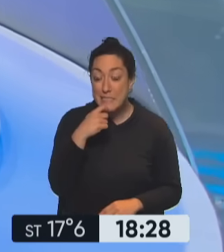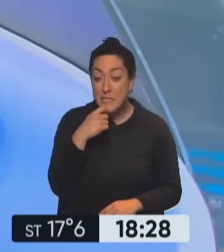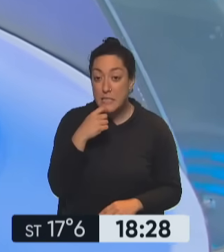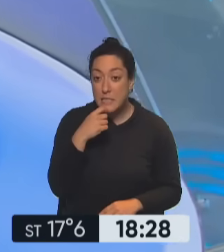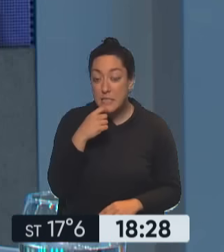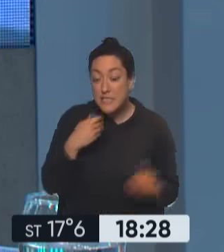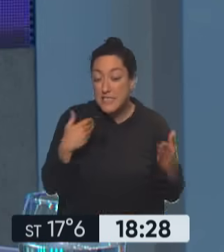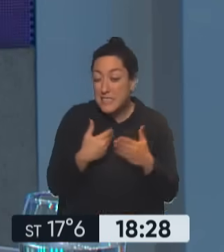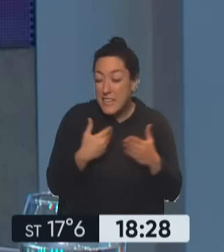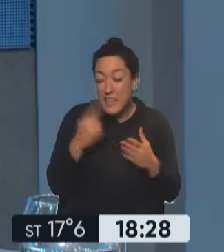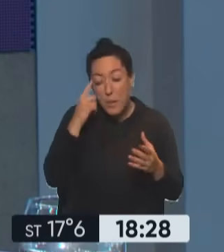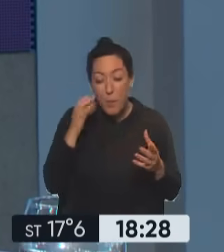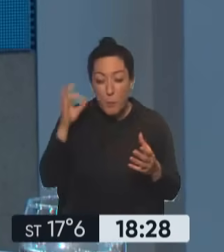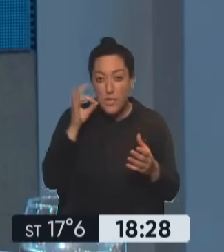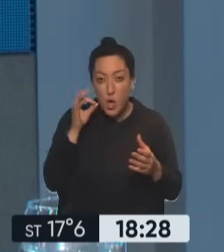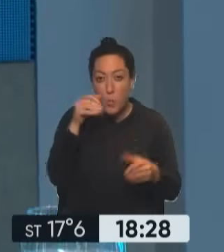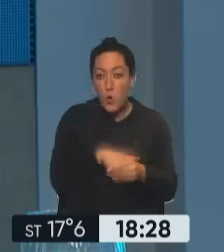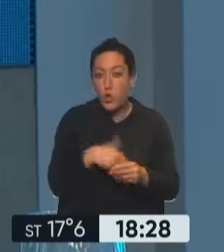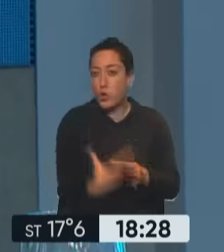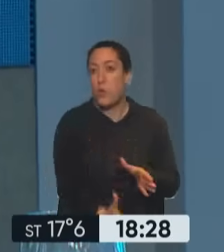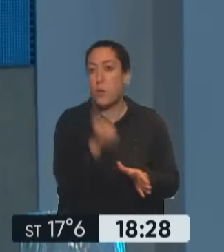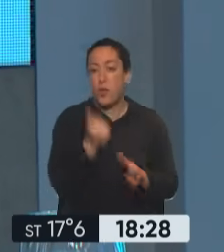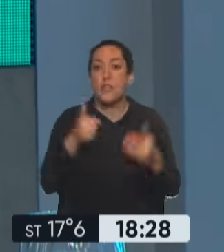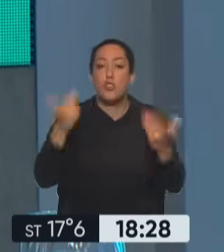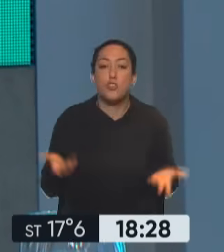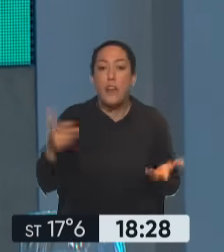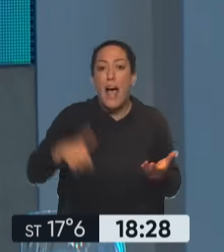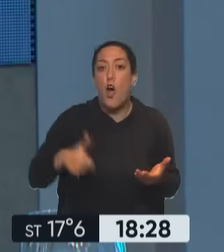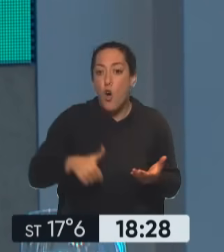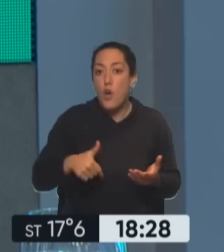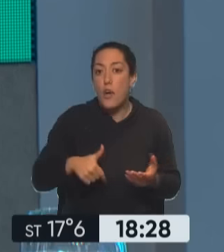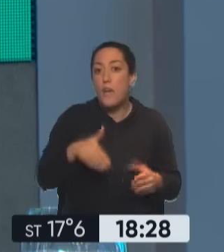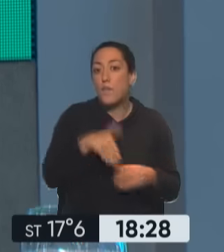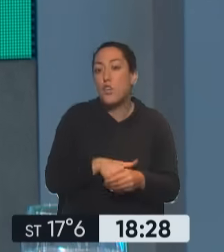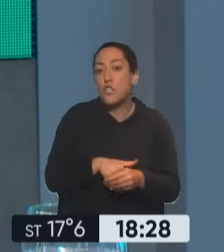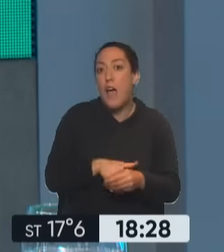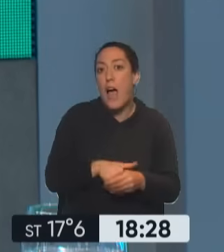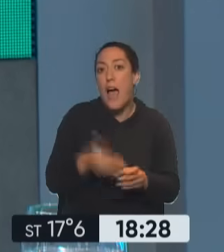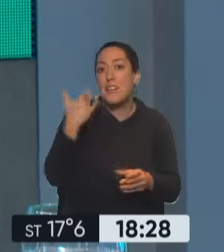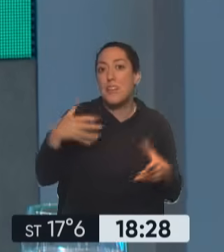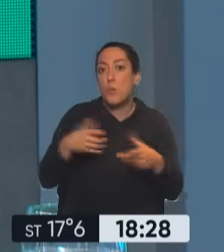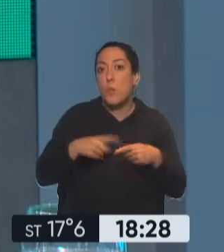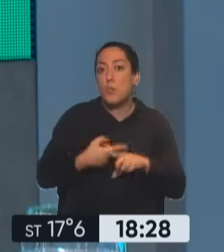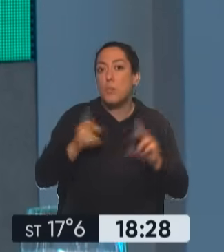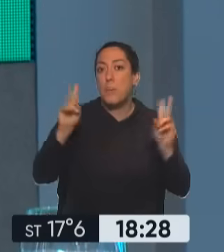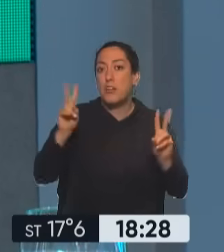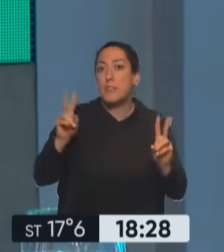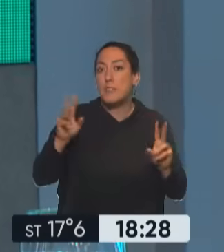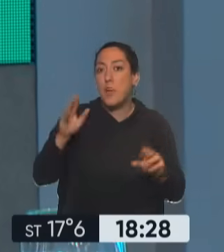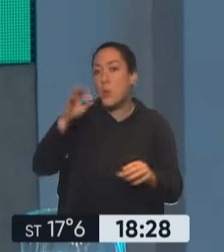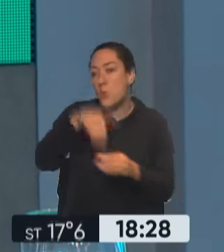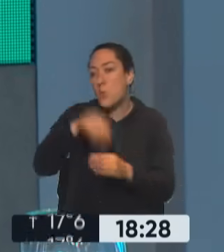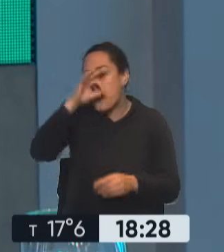cercano. Sí. Lo que va a tener que buscar ahora es un voto que nunca lo votó. al peronismo, ¿no? Un